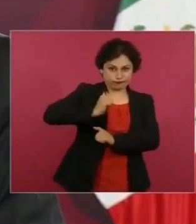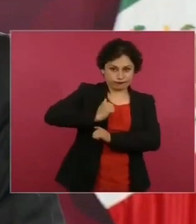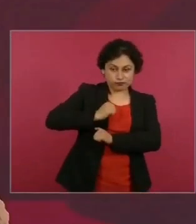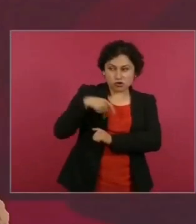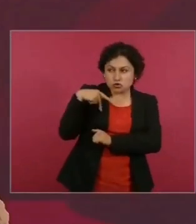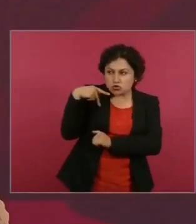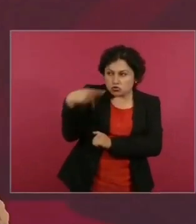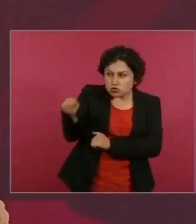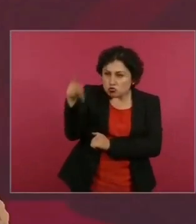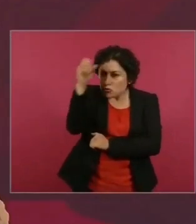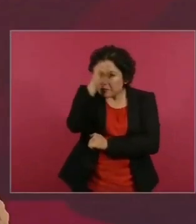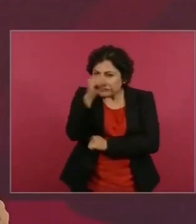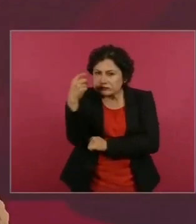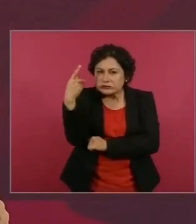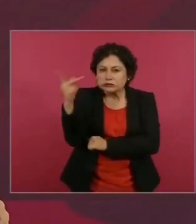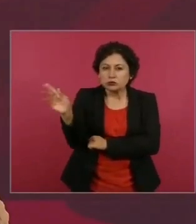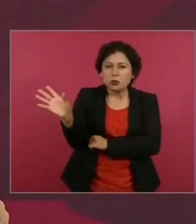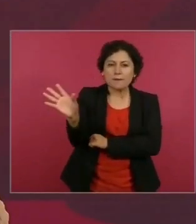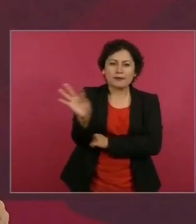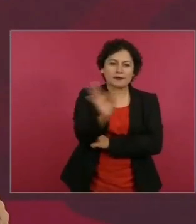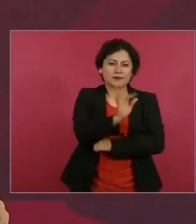que llegaron,